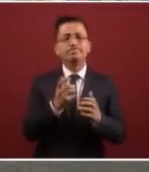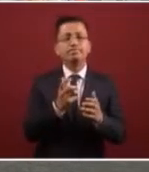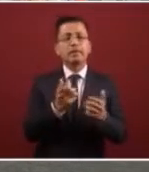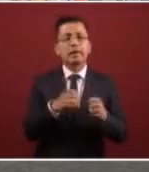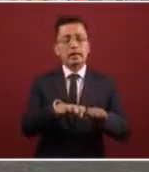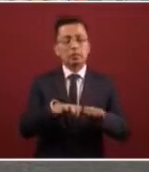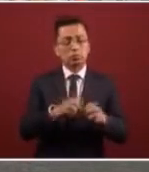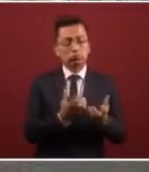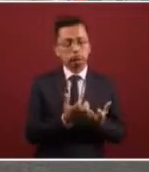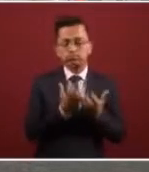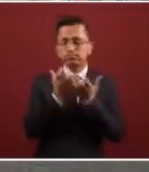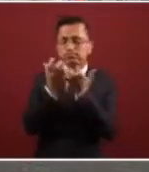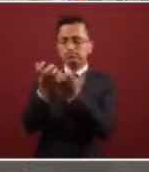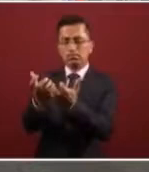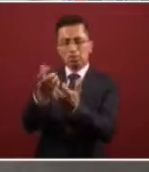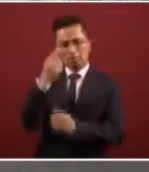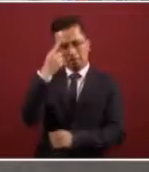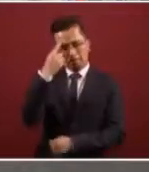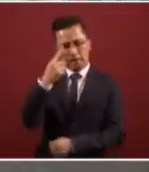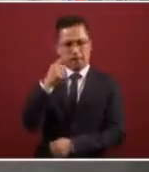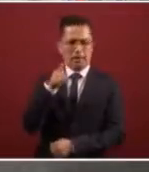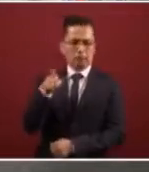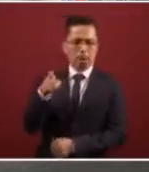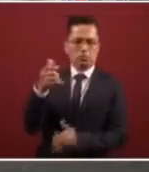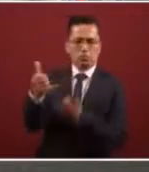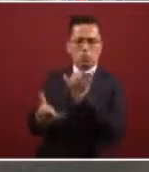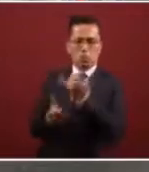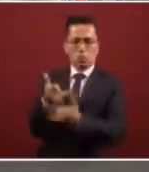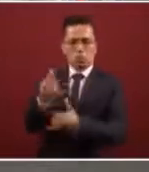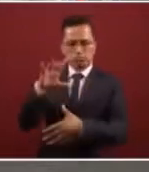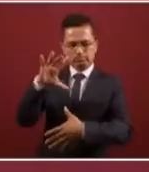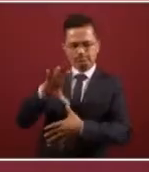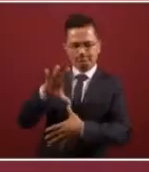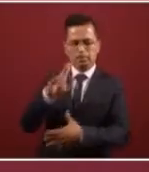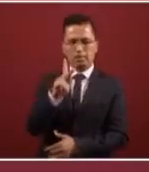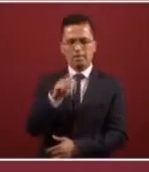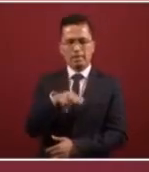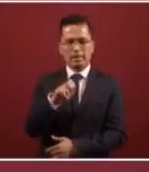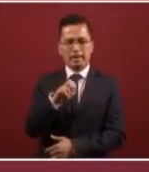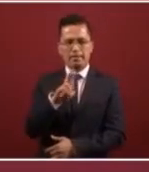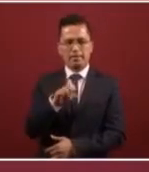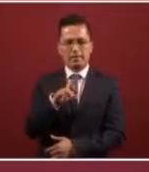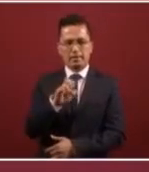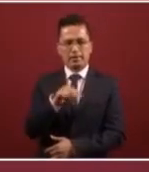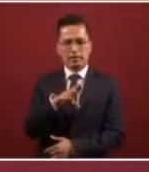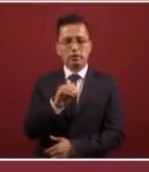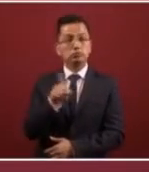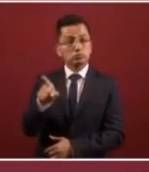nos representó en los Juegos Panamericanos de Lima, Perú.